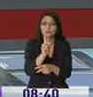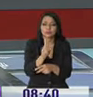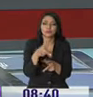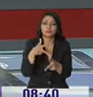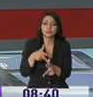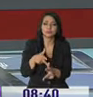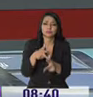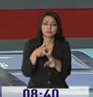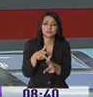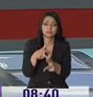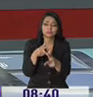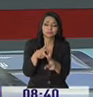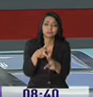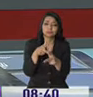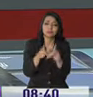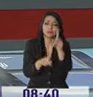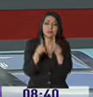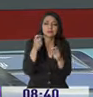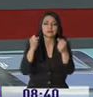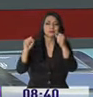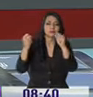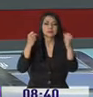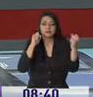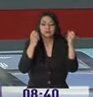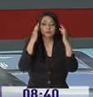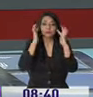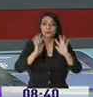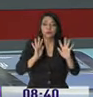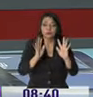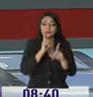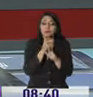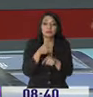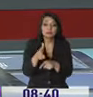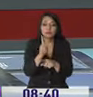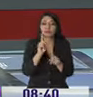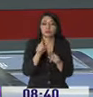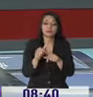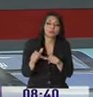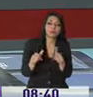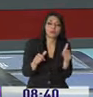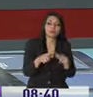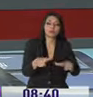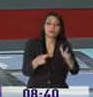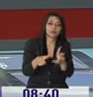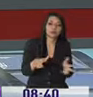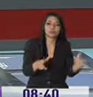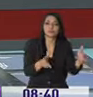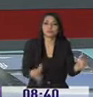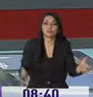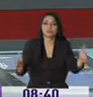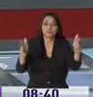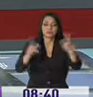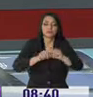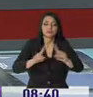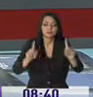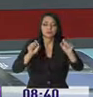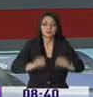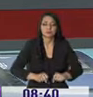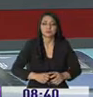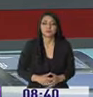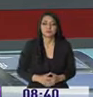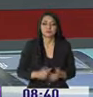uno por hora. Muchos vecinos están realmente angustiados. No vaya por ahí. Eso es. Váyase por otro lado. Va a tener que tomar vías alternas. Vamos a